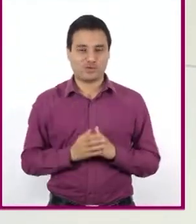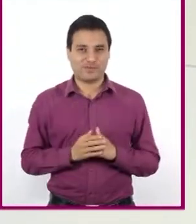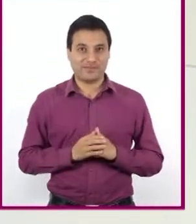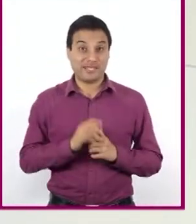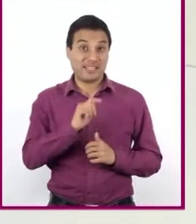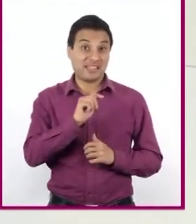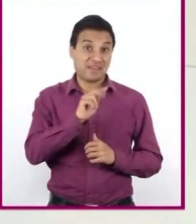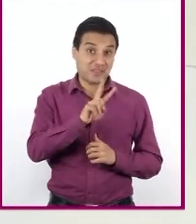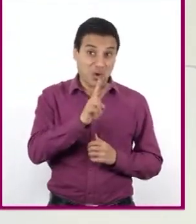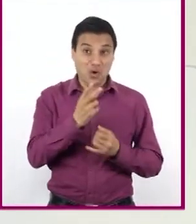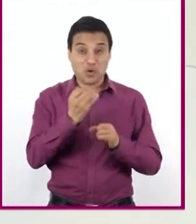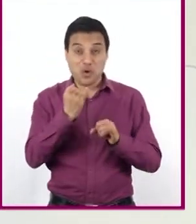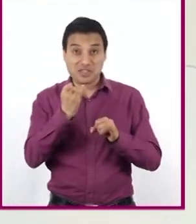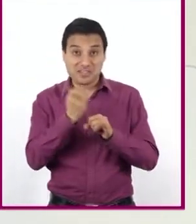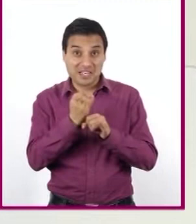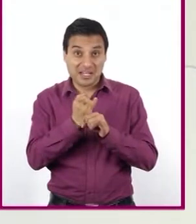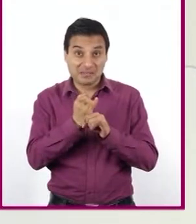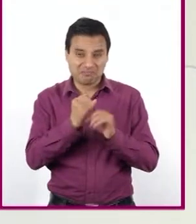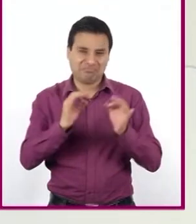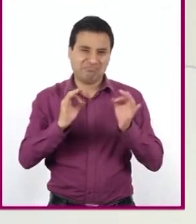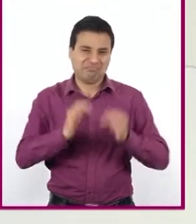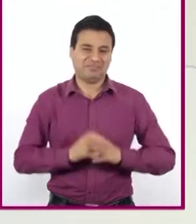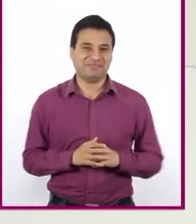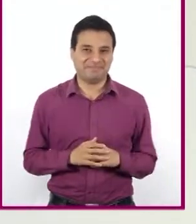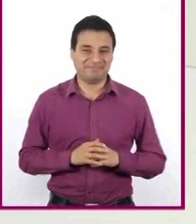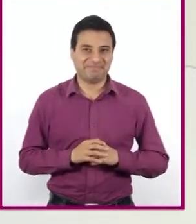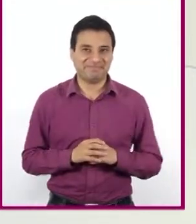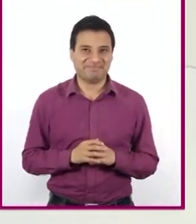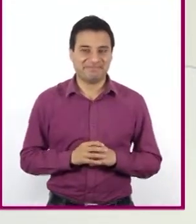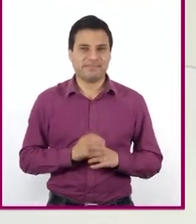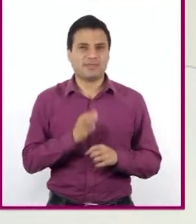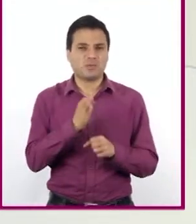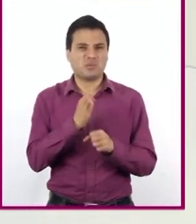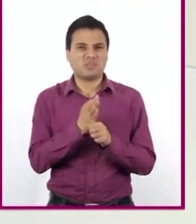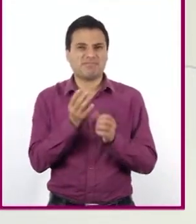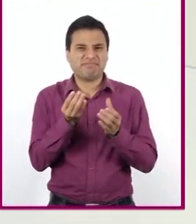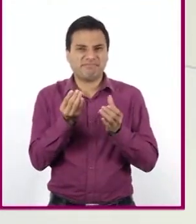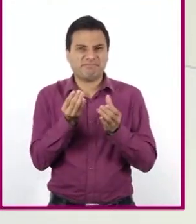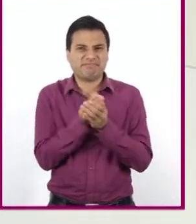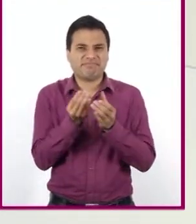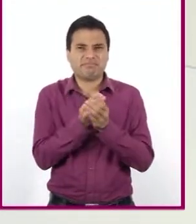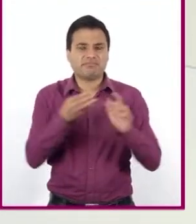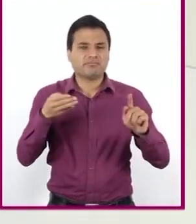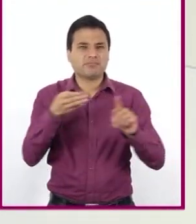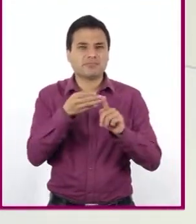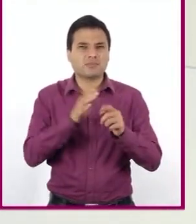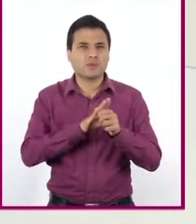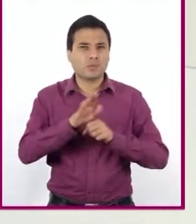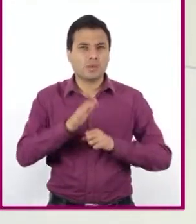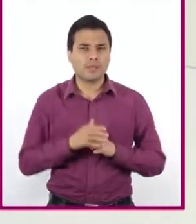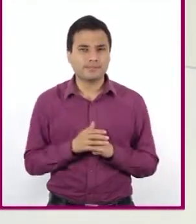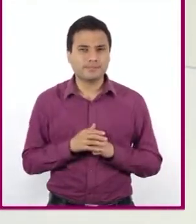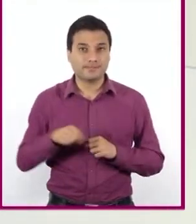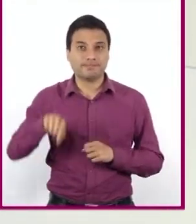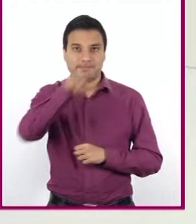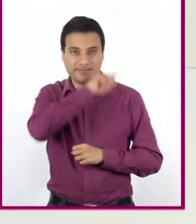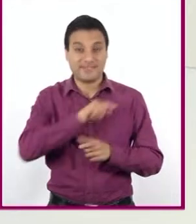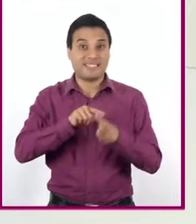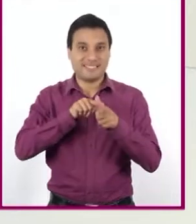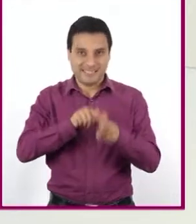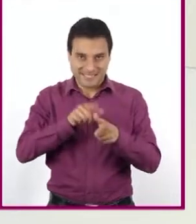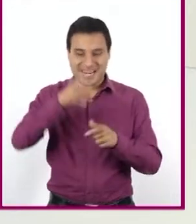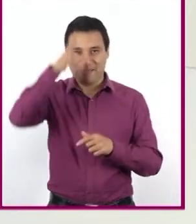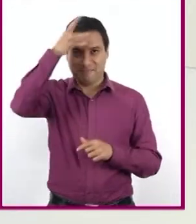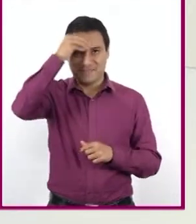en línea. Estas sesiones tienen la finalidad de que ustedes continúen aprendiendo sobre